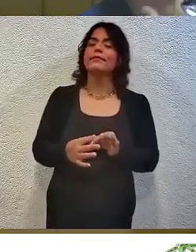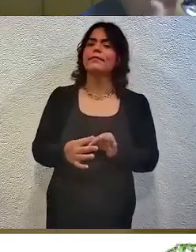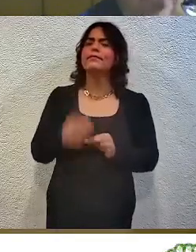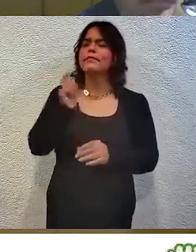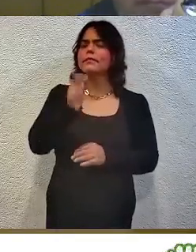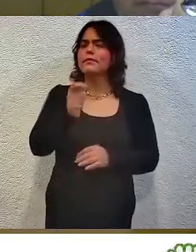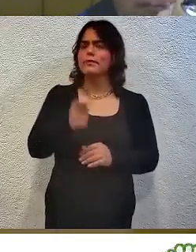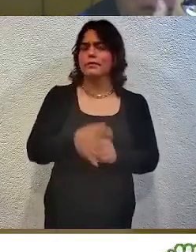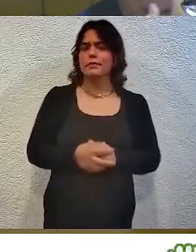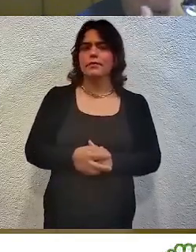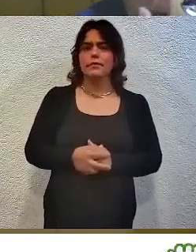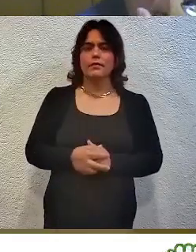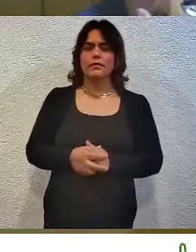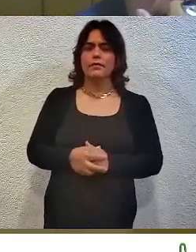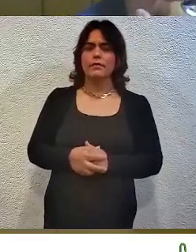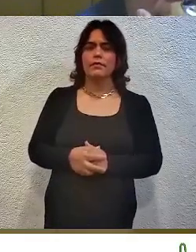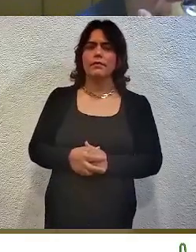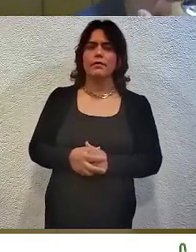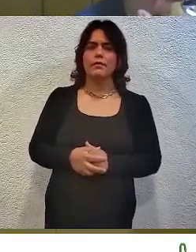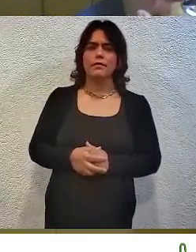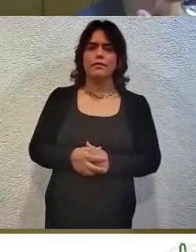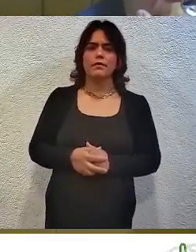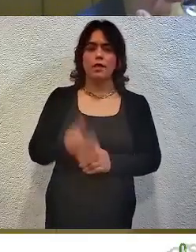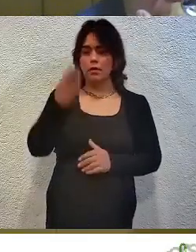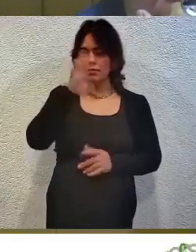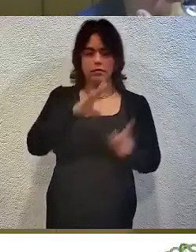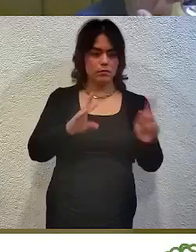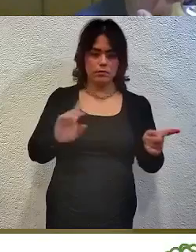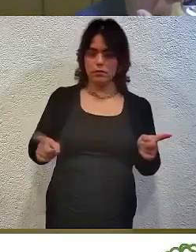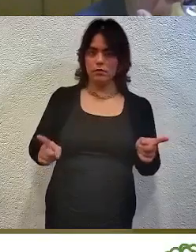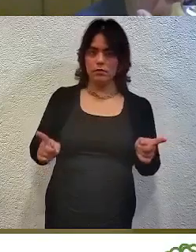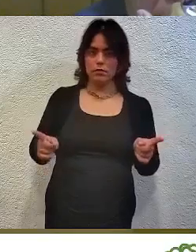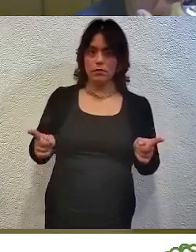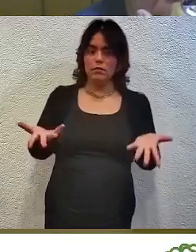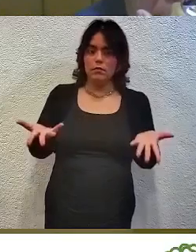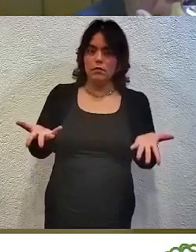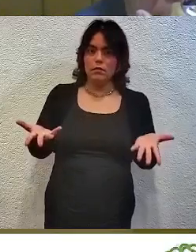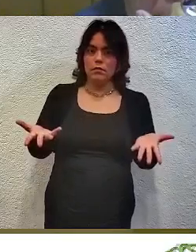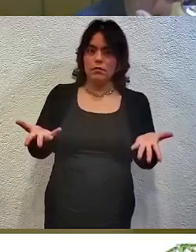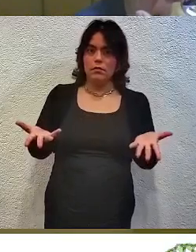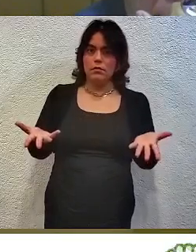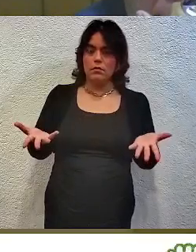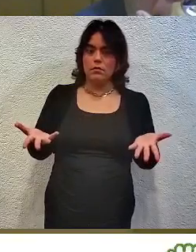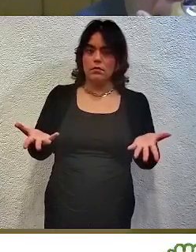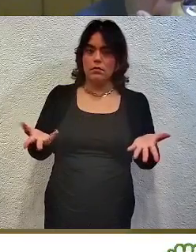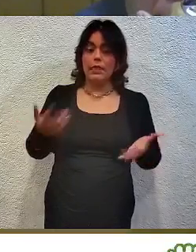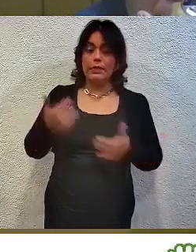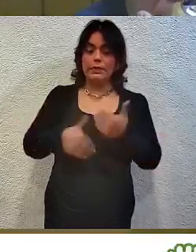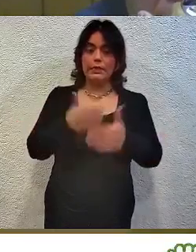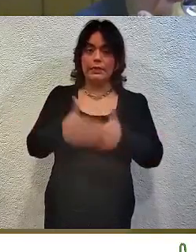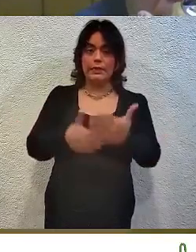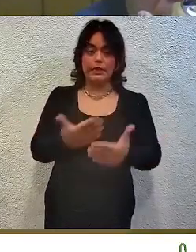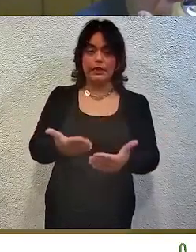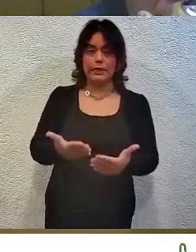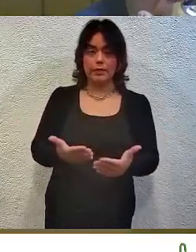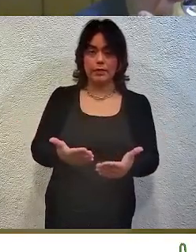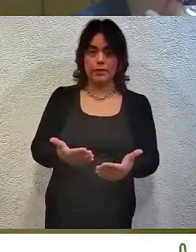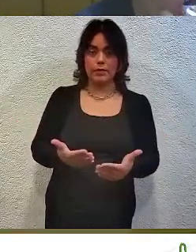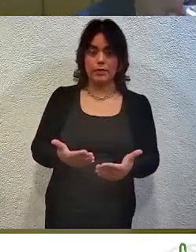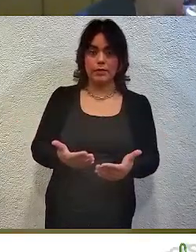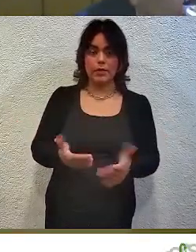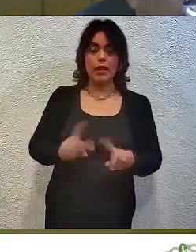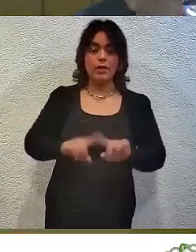es de que los procedimientos se instauran y persiguen consecuencias o sanciones de